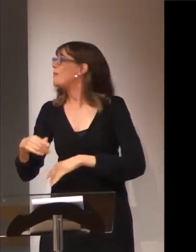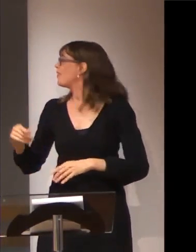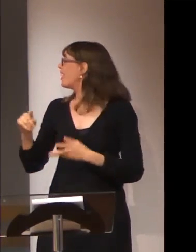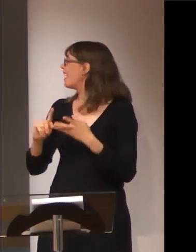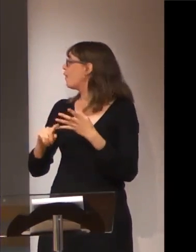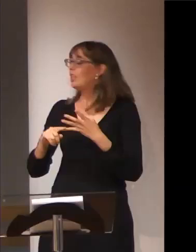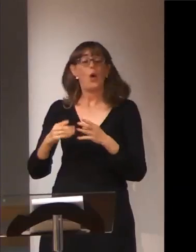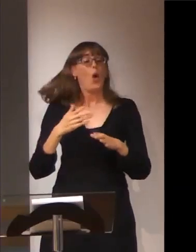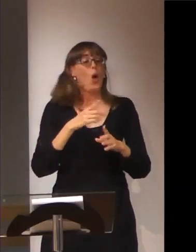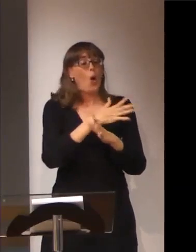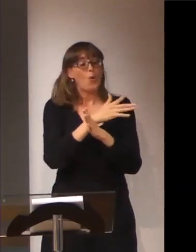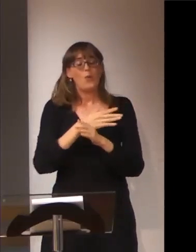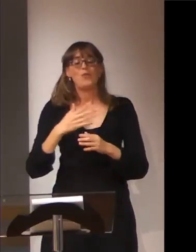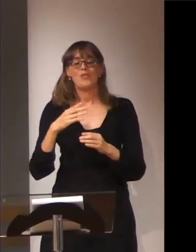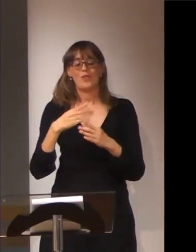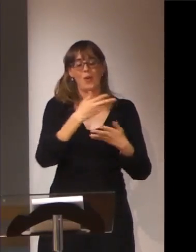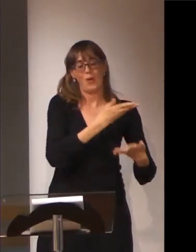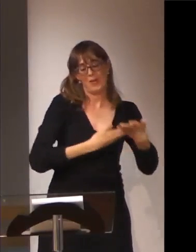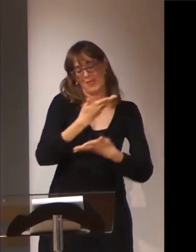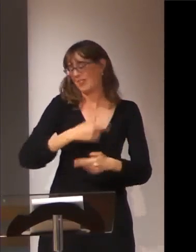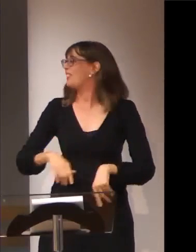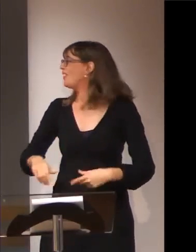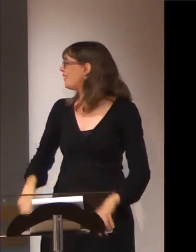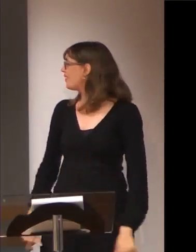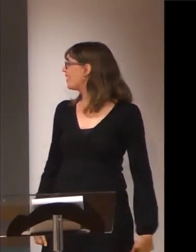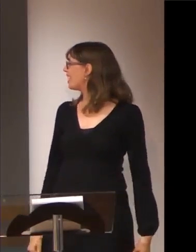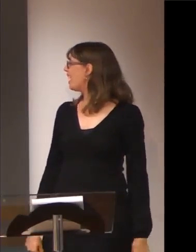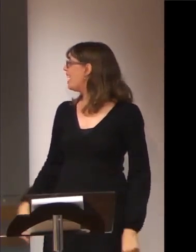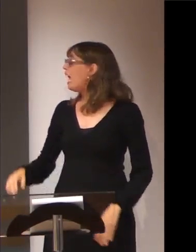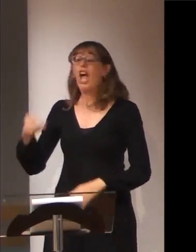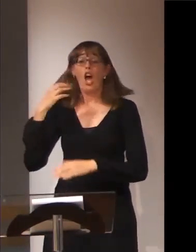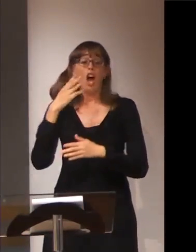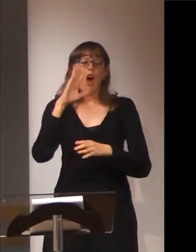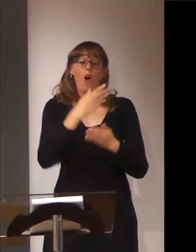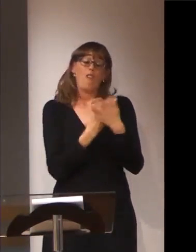presentaciones también y juegos colaborativos.